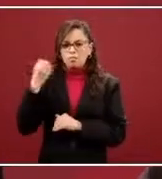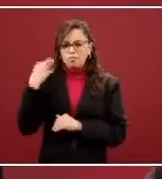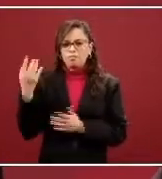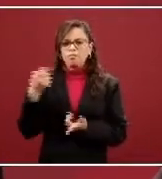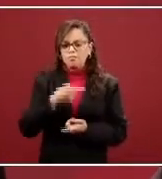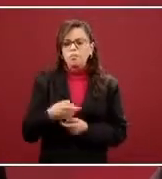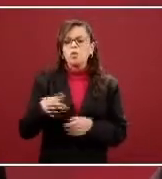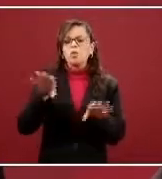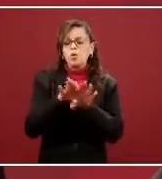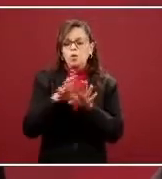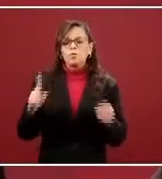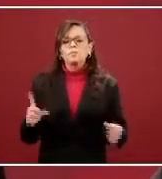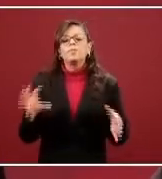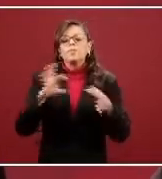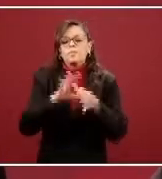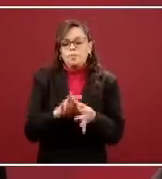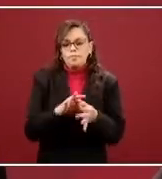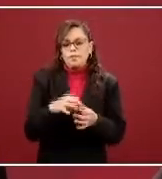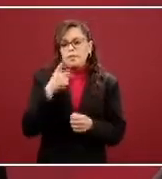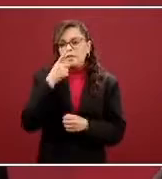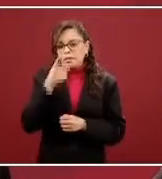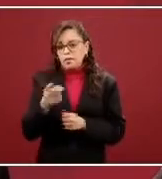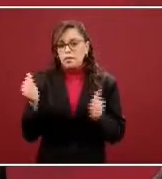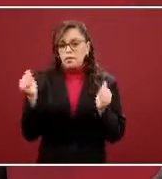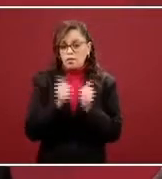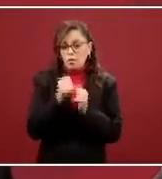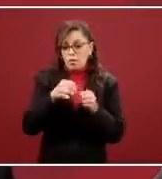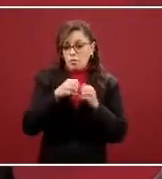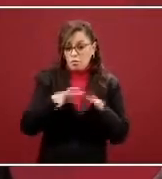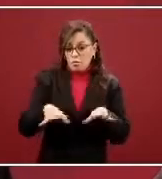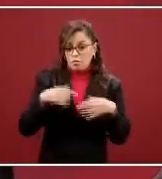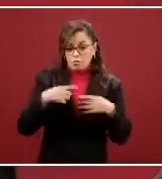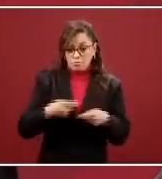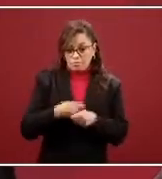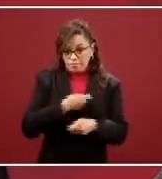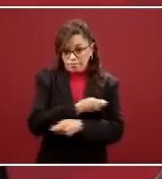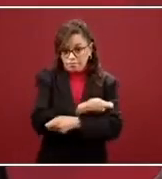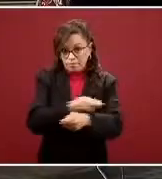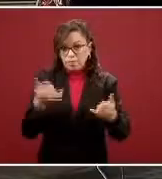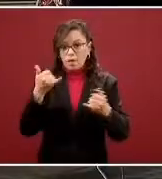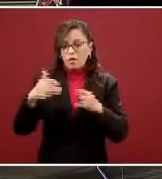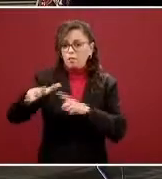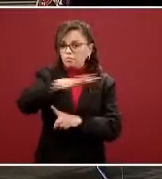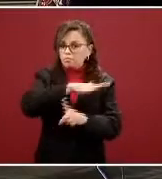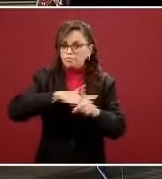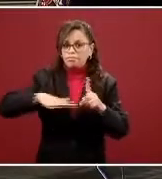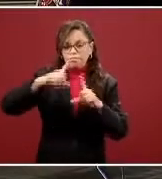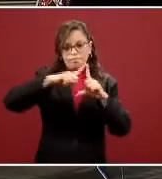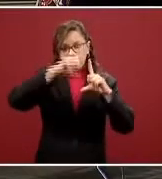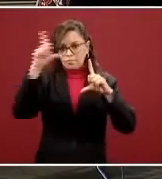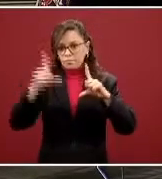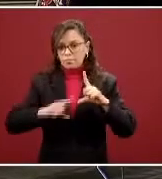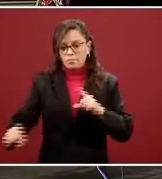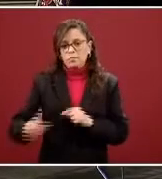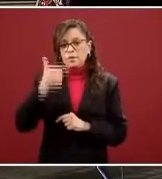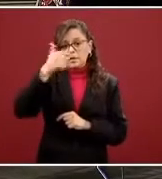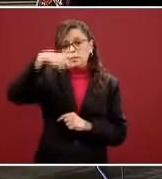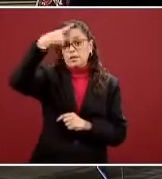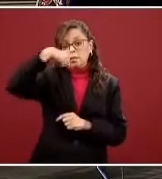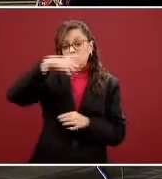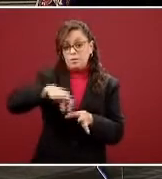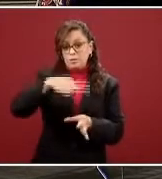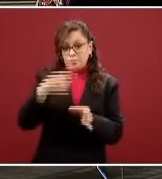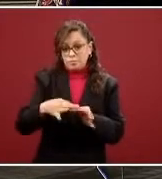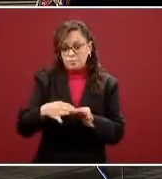corte. ¿Sí? Para nosotros poder preparar un informe para presentárselos a ustedes y a la población a las 7 de la noche, realizamos un